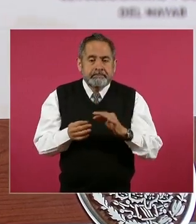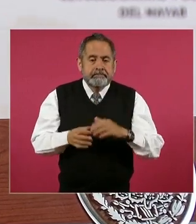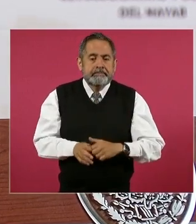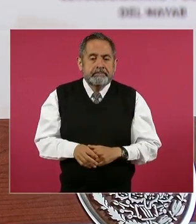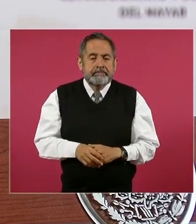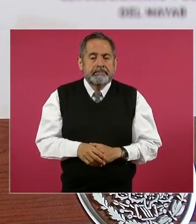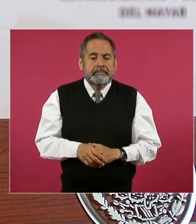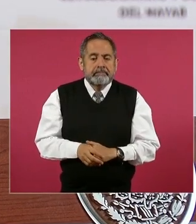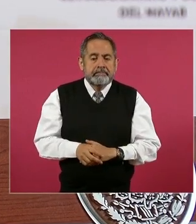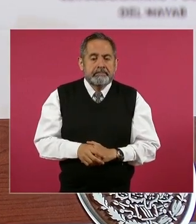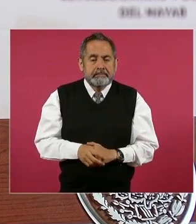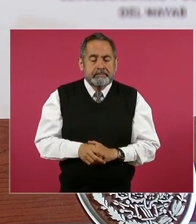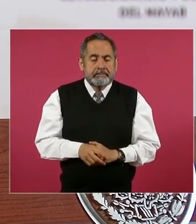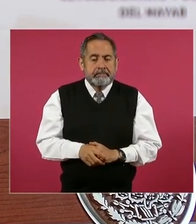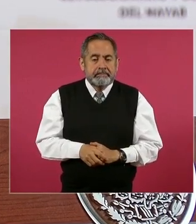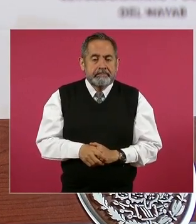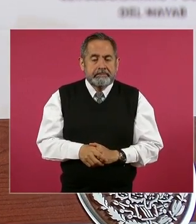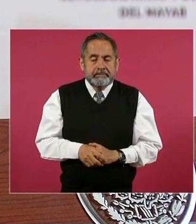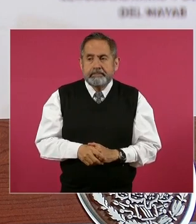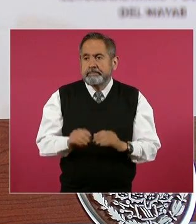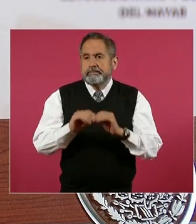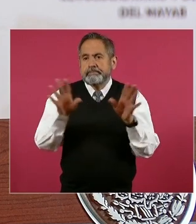sucedido desde